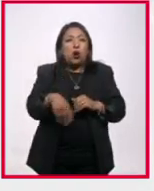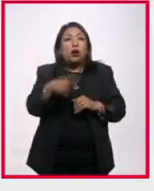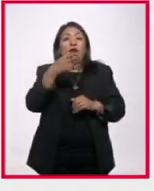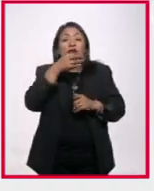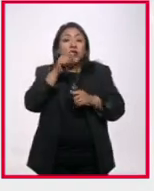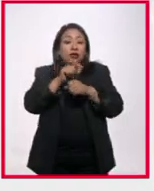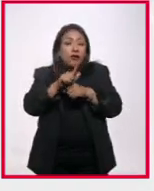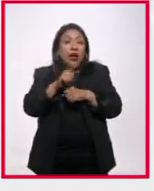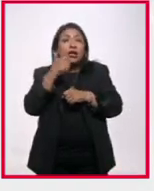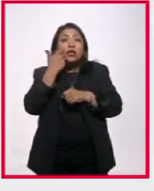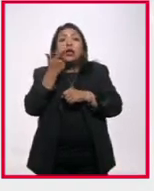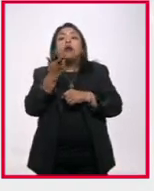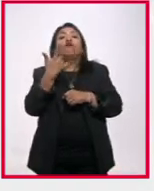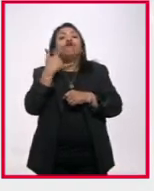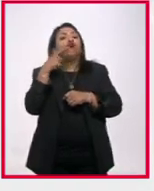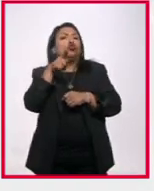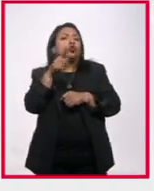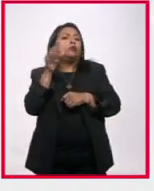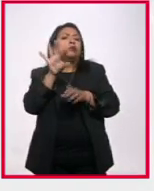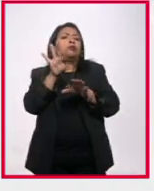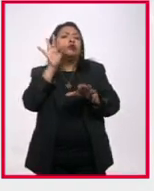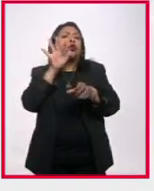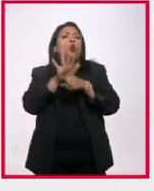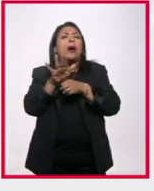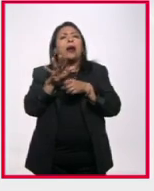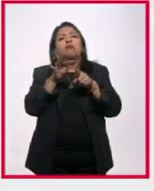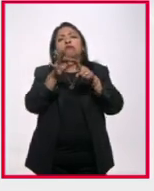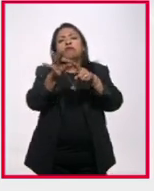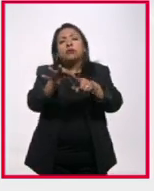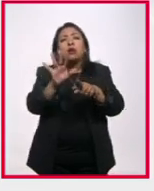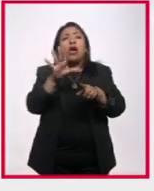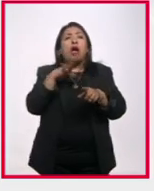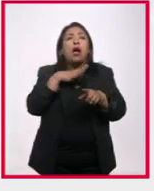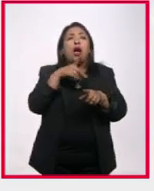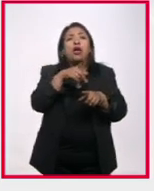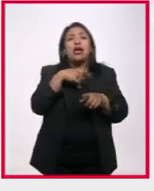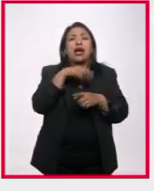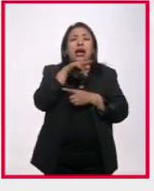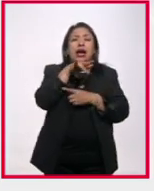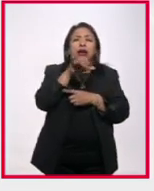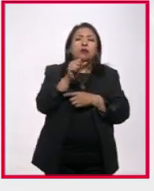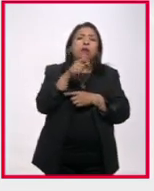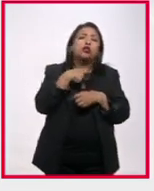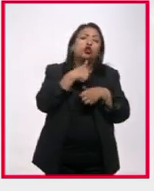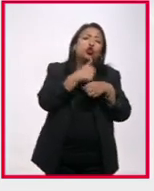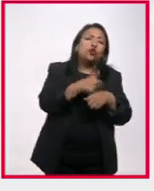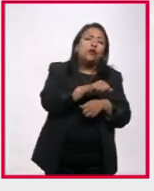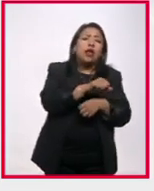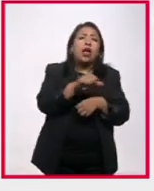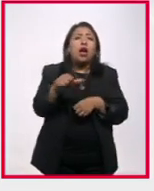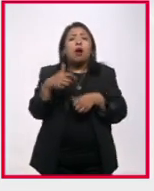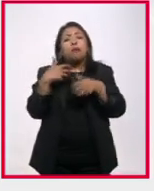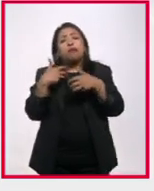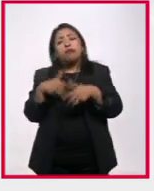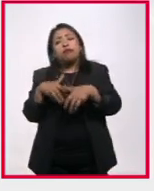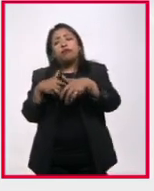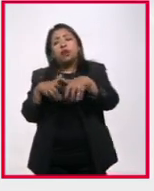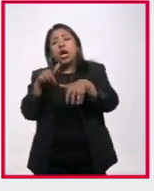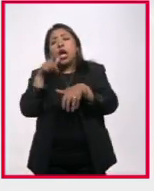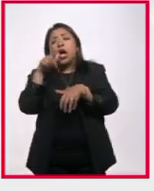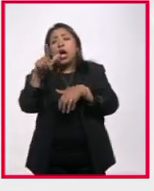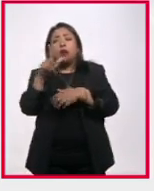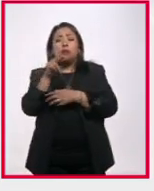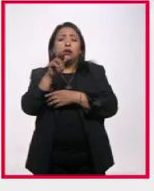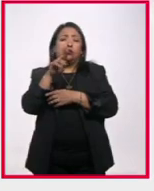sea el público el que elija su recorrido. Las opciones van desde el trayecto de las ánimas en pena hasta el peregrinar de las almas